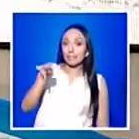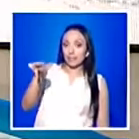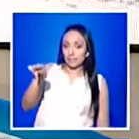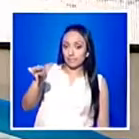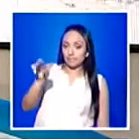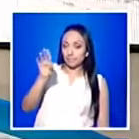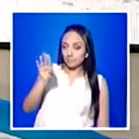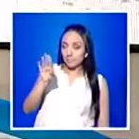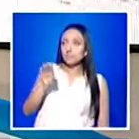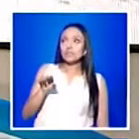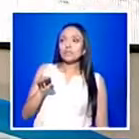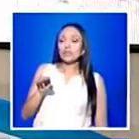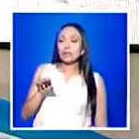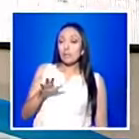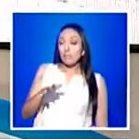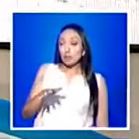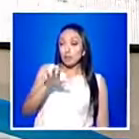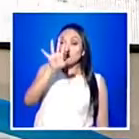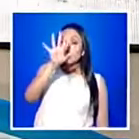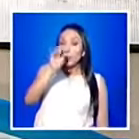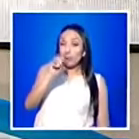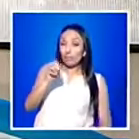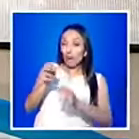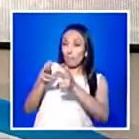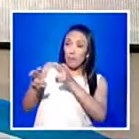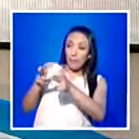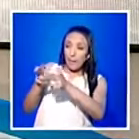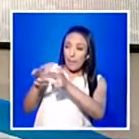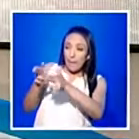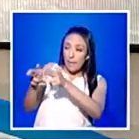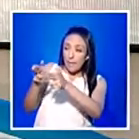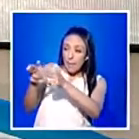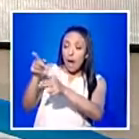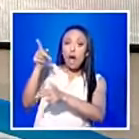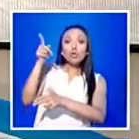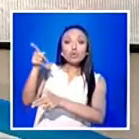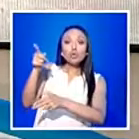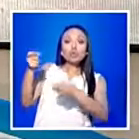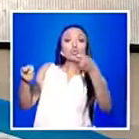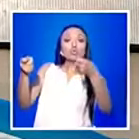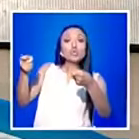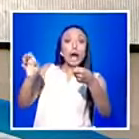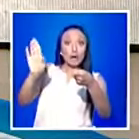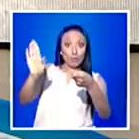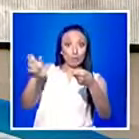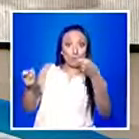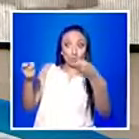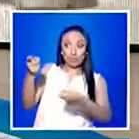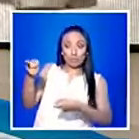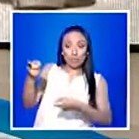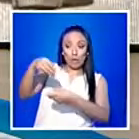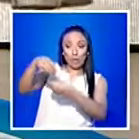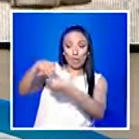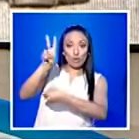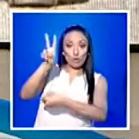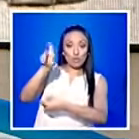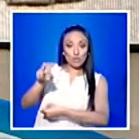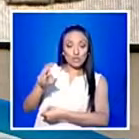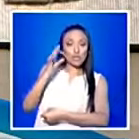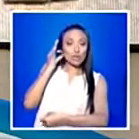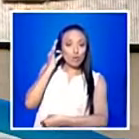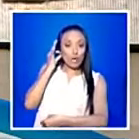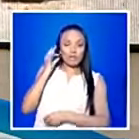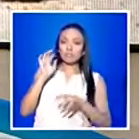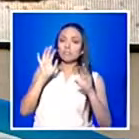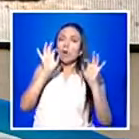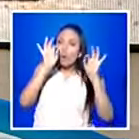Manabí. Al menos 50 disparos recibió el vehículo blindado donde se movilizaban las víctimas. Este hecho quedó grabado en